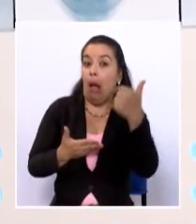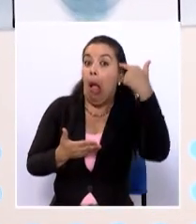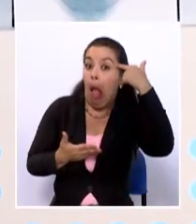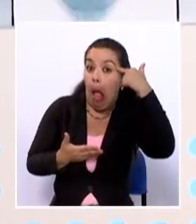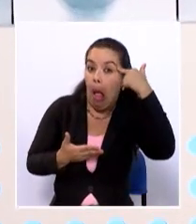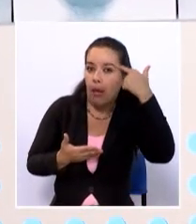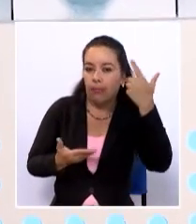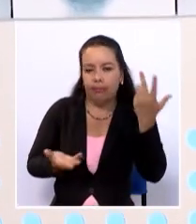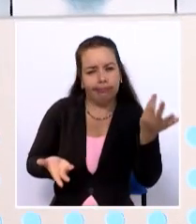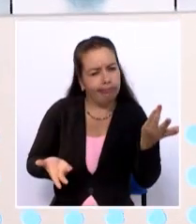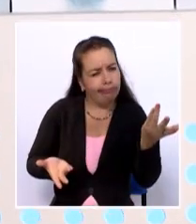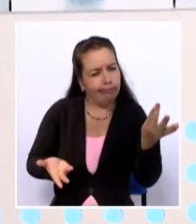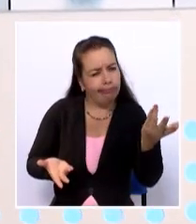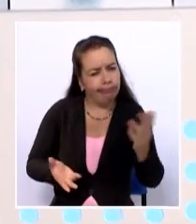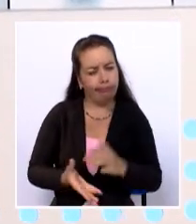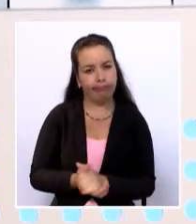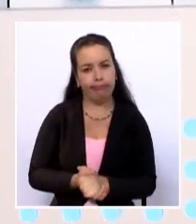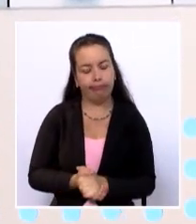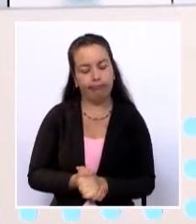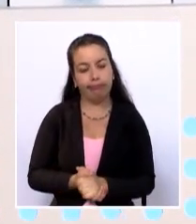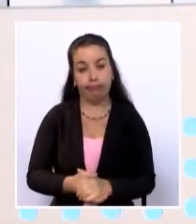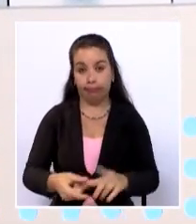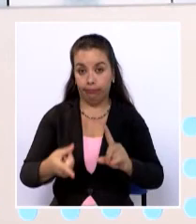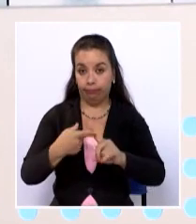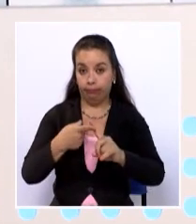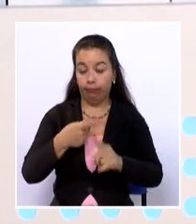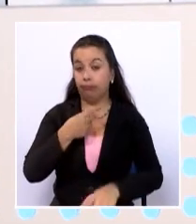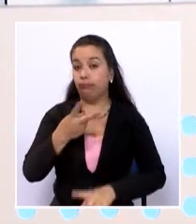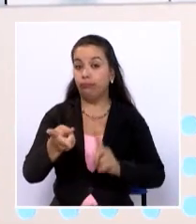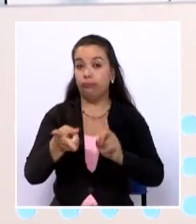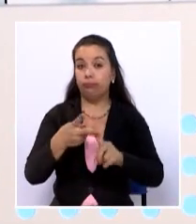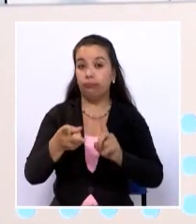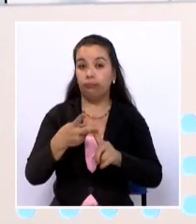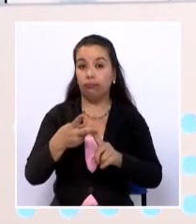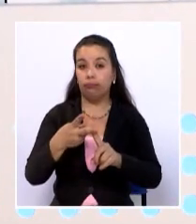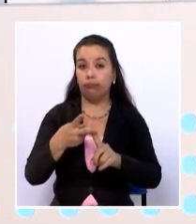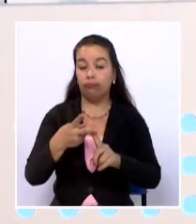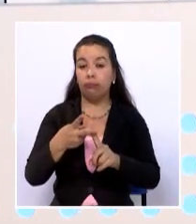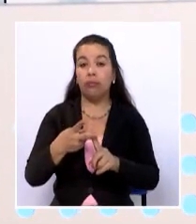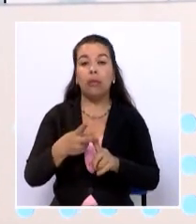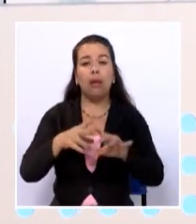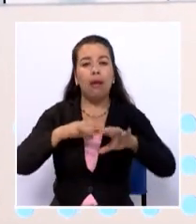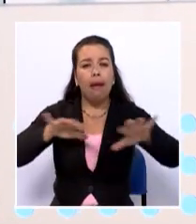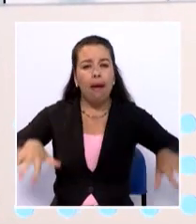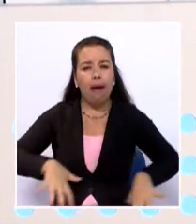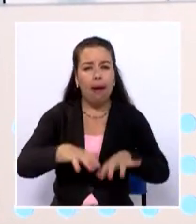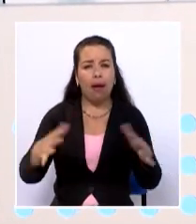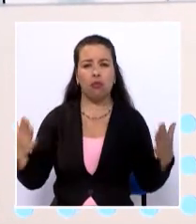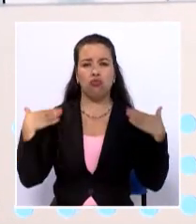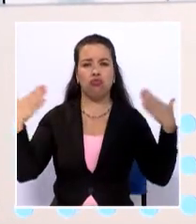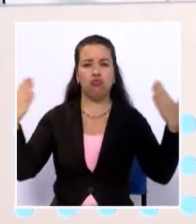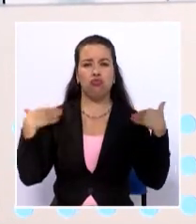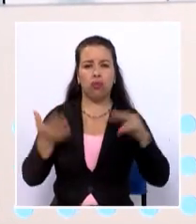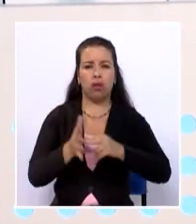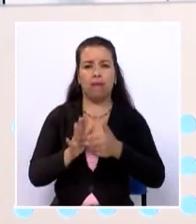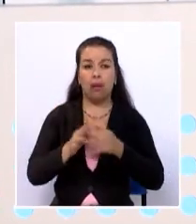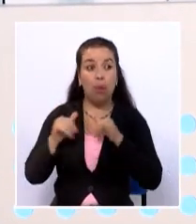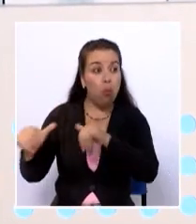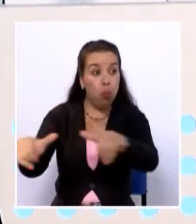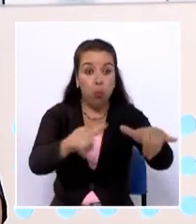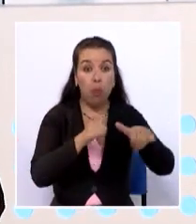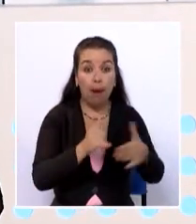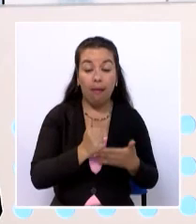mito lo otro que tenemos que tener en cuenta es que no todas las actividades físicas de choque son para todo el mundo